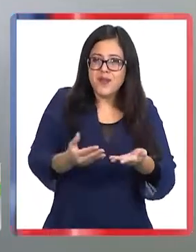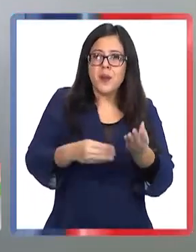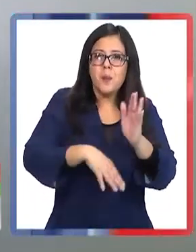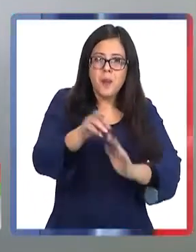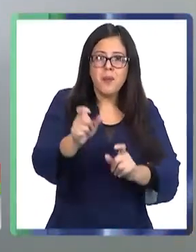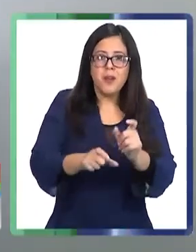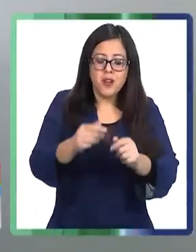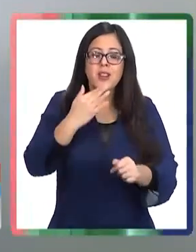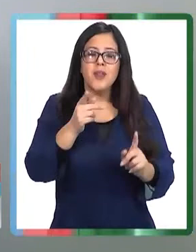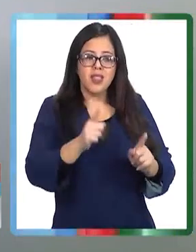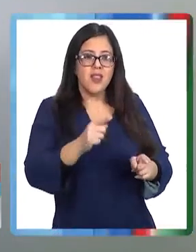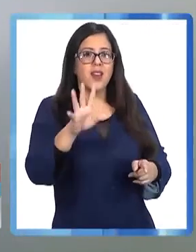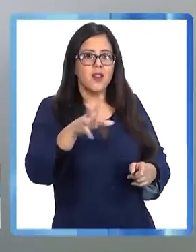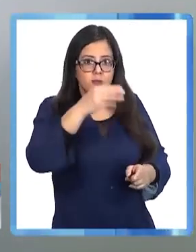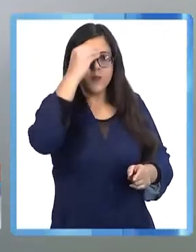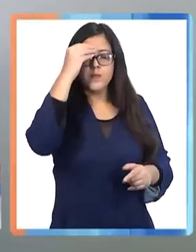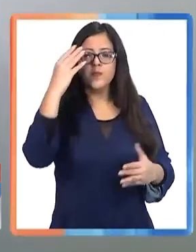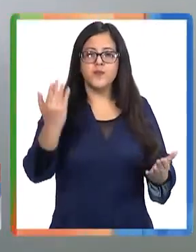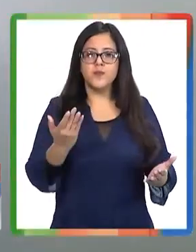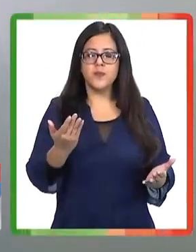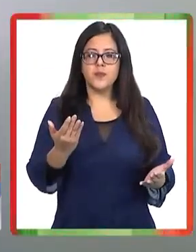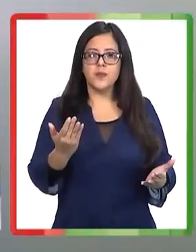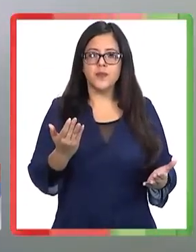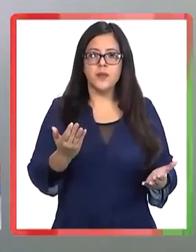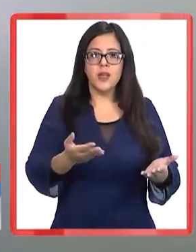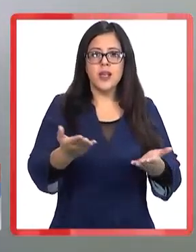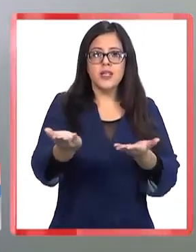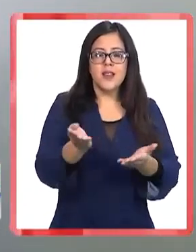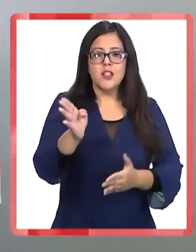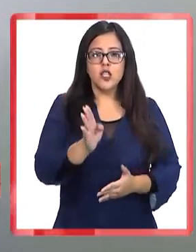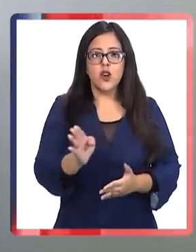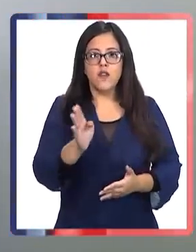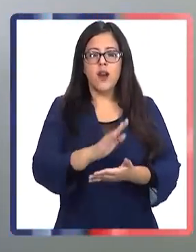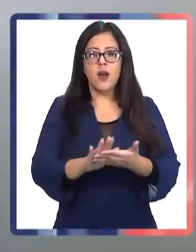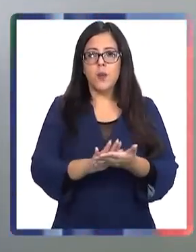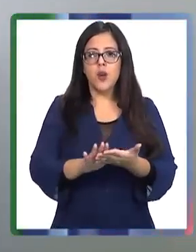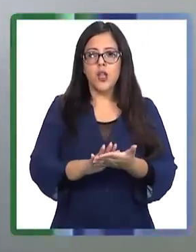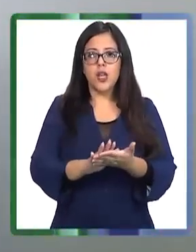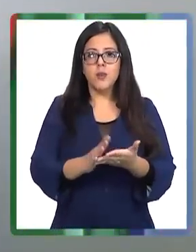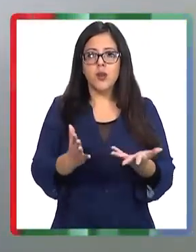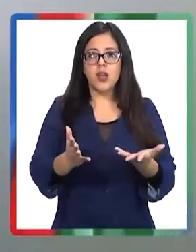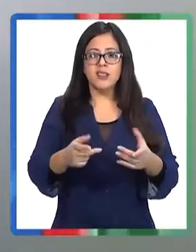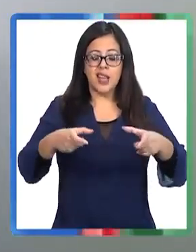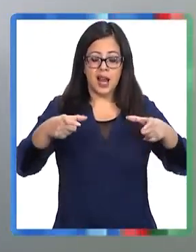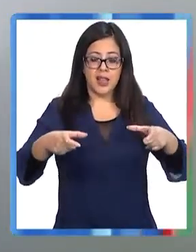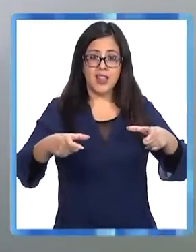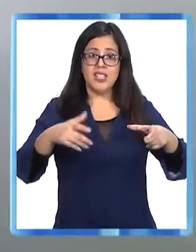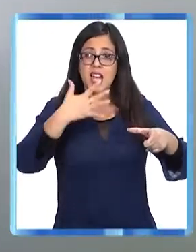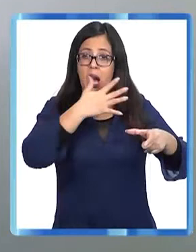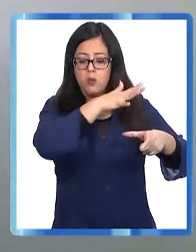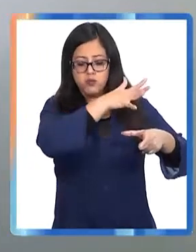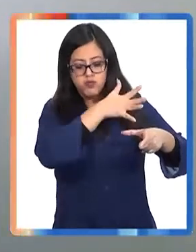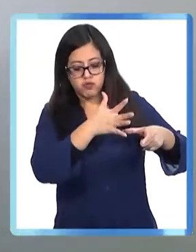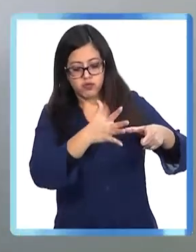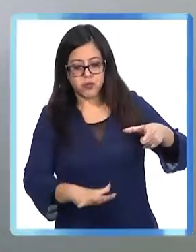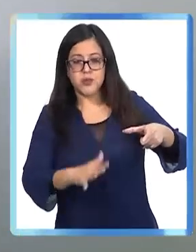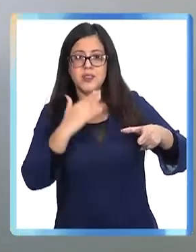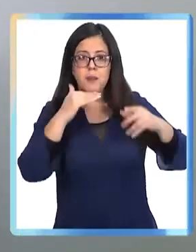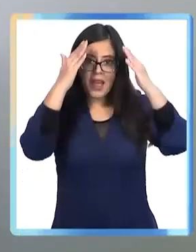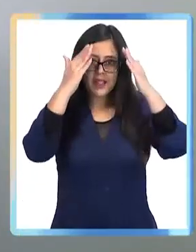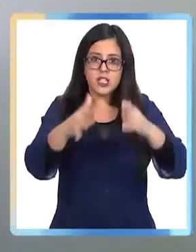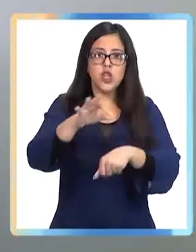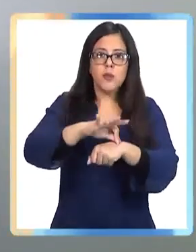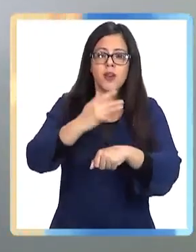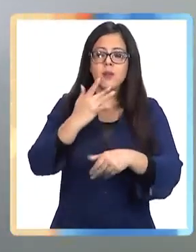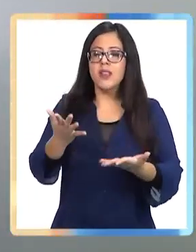personas, se consideren también, por ejemplo, los servicios básicos como alcantarillado, se consideren la